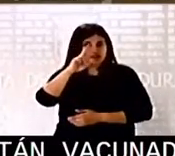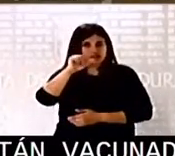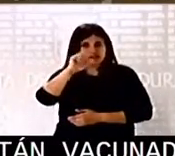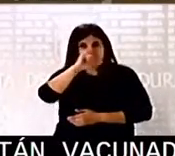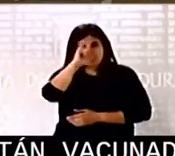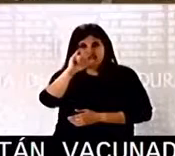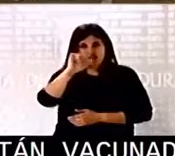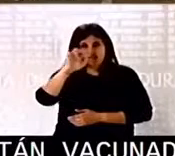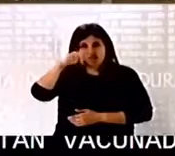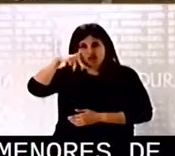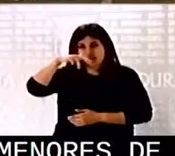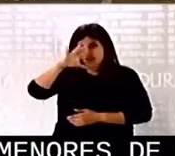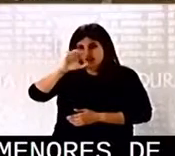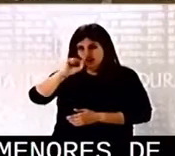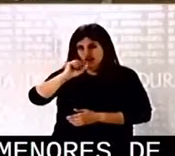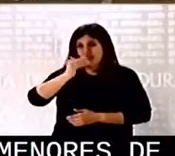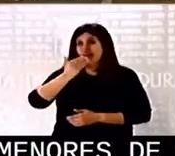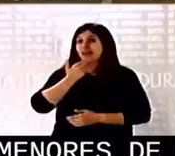de 60 años